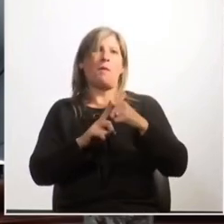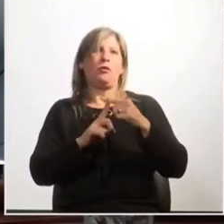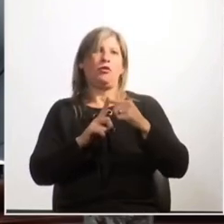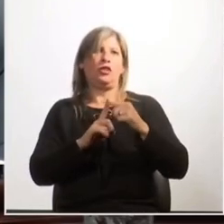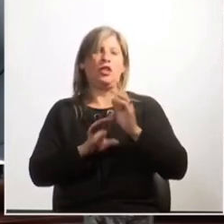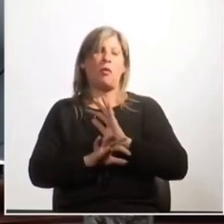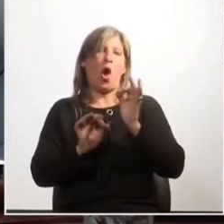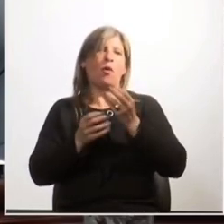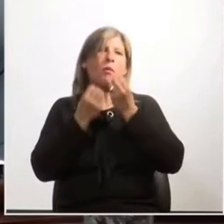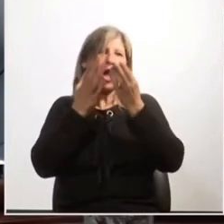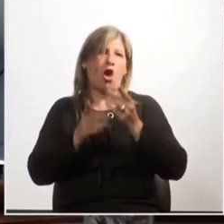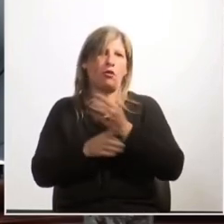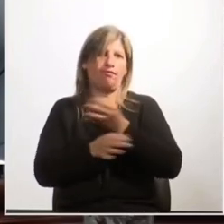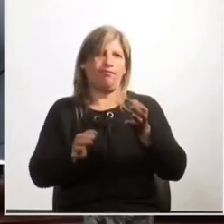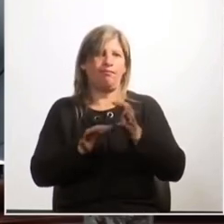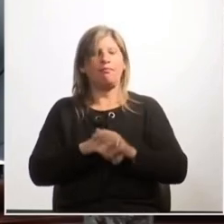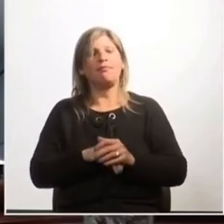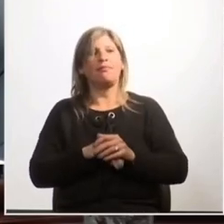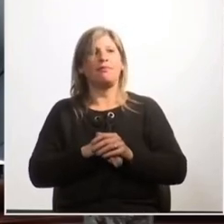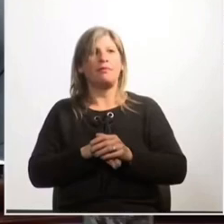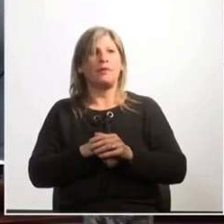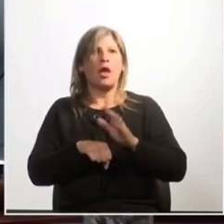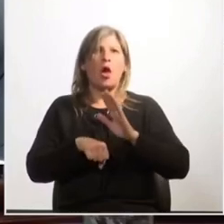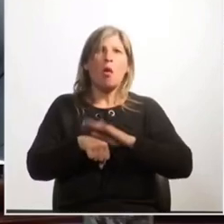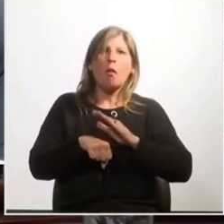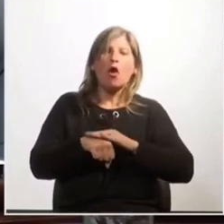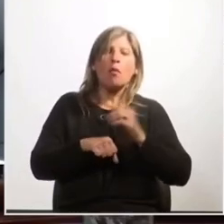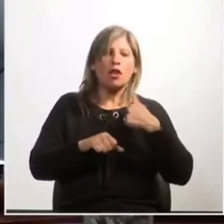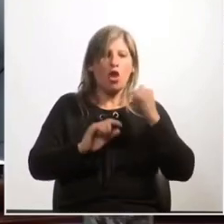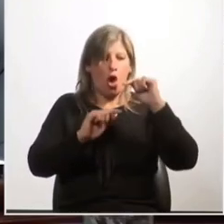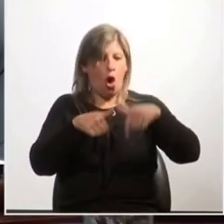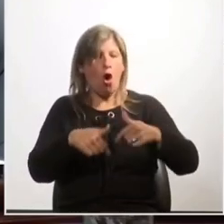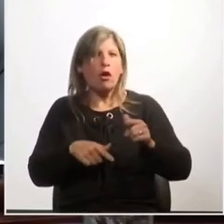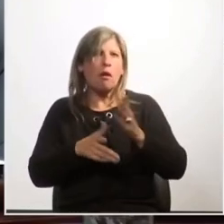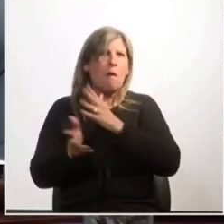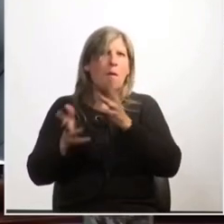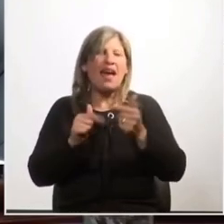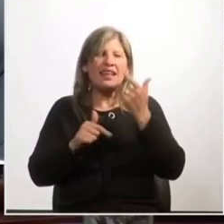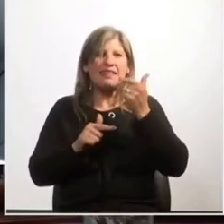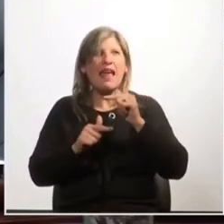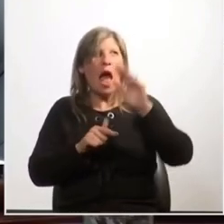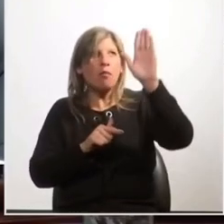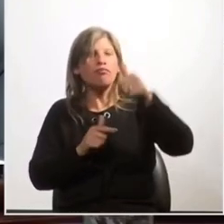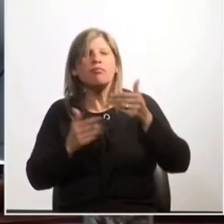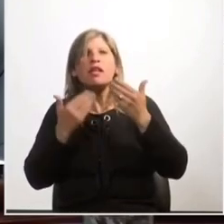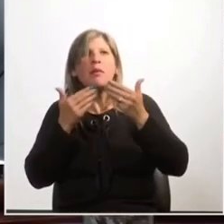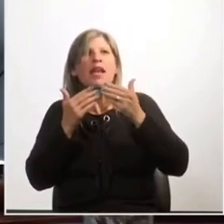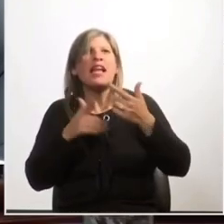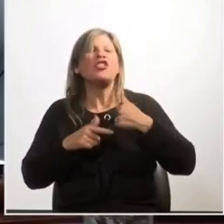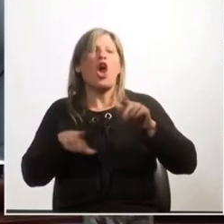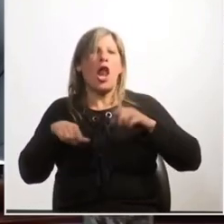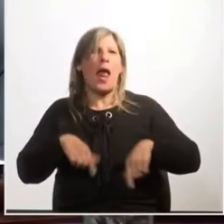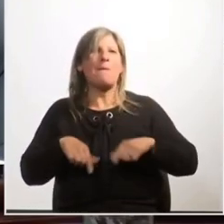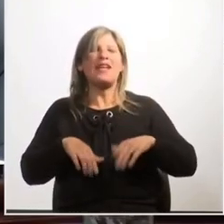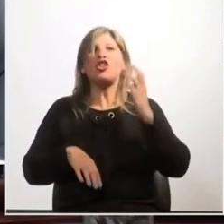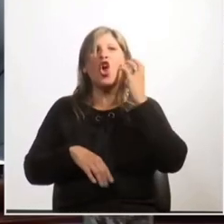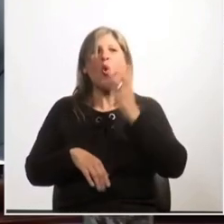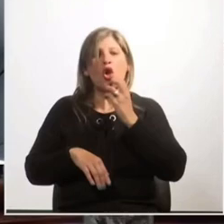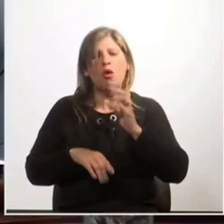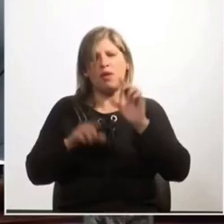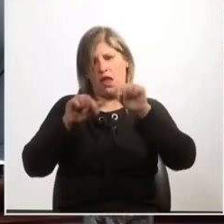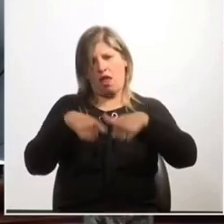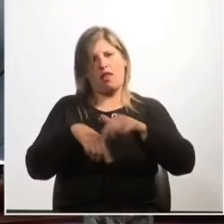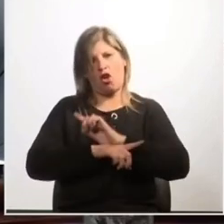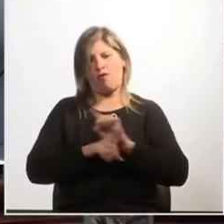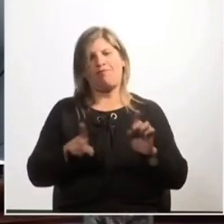eficaces. Por momentos hoy parecía nuevamente una interpelación al ministro Bonomi, y no es el caso.